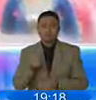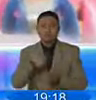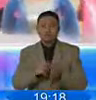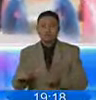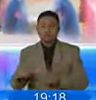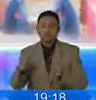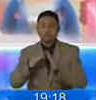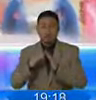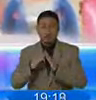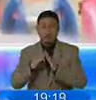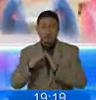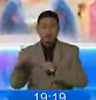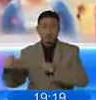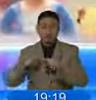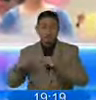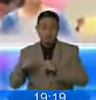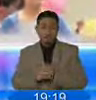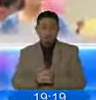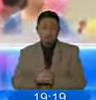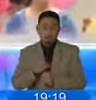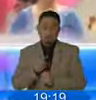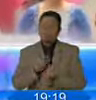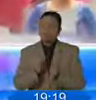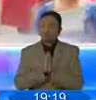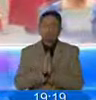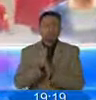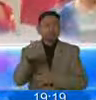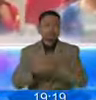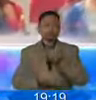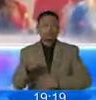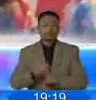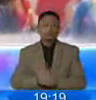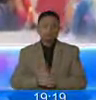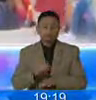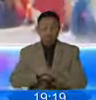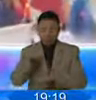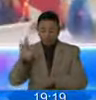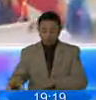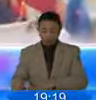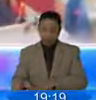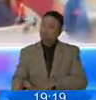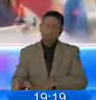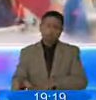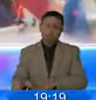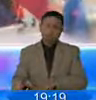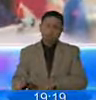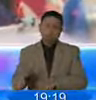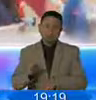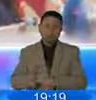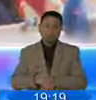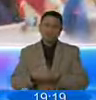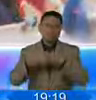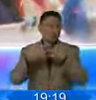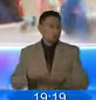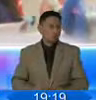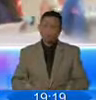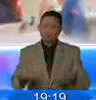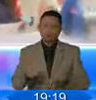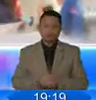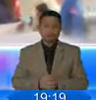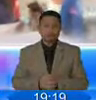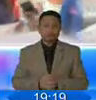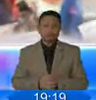hogar. Yo lo único que pido es que se haga justicia y que eso no quede impune, porque no es justo. No es justo